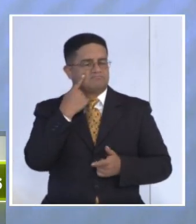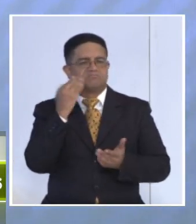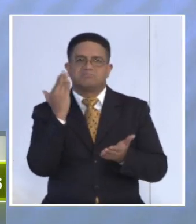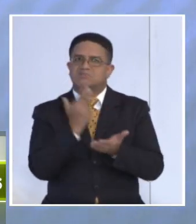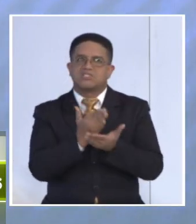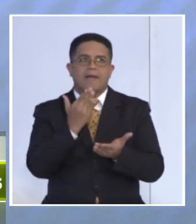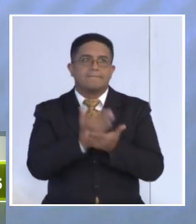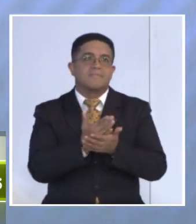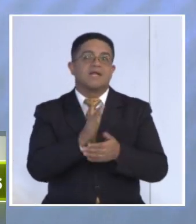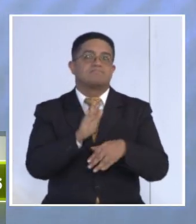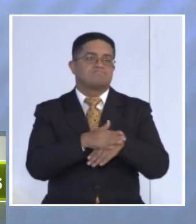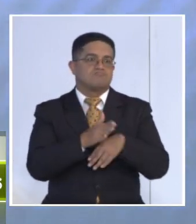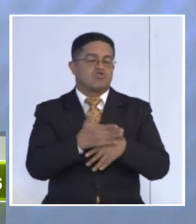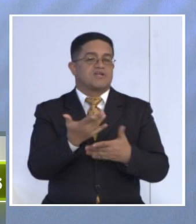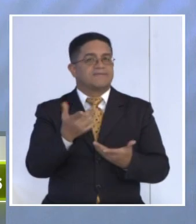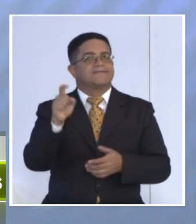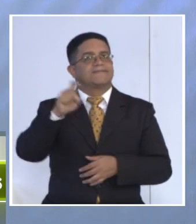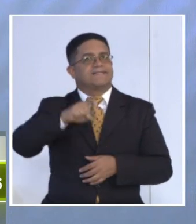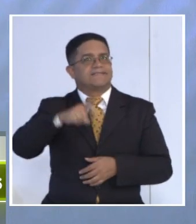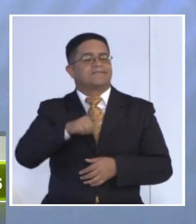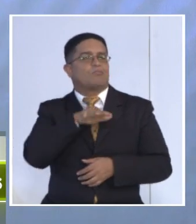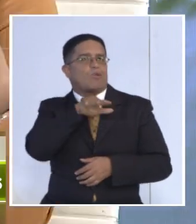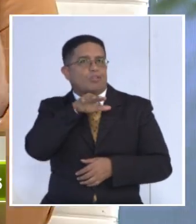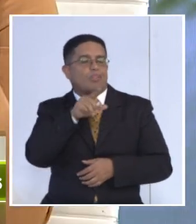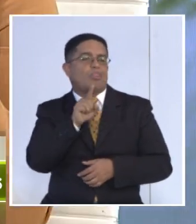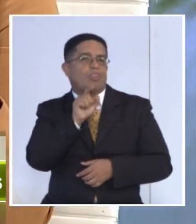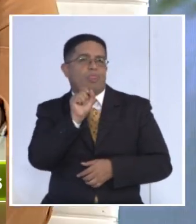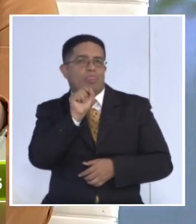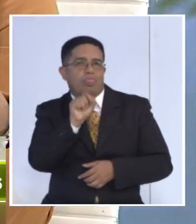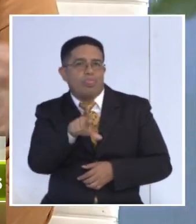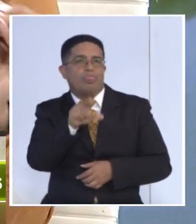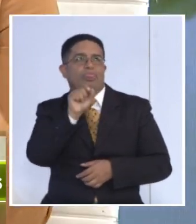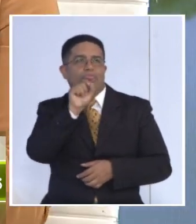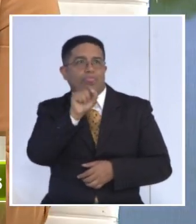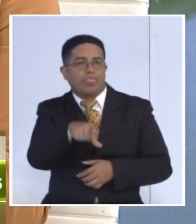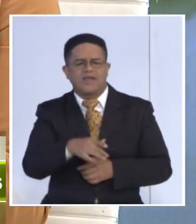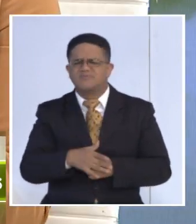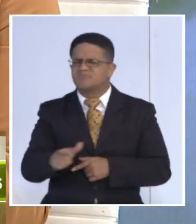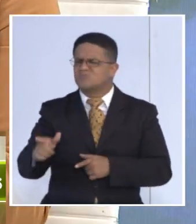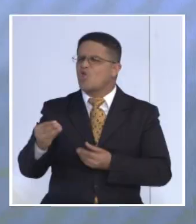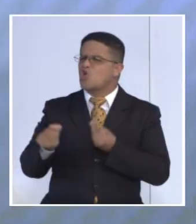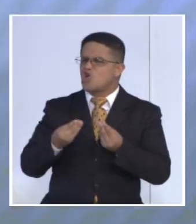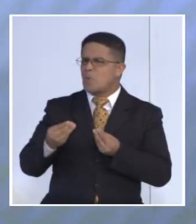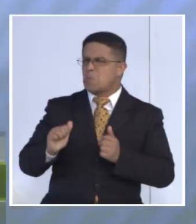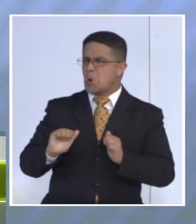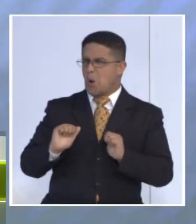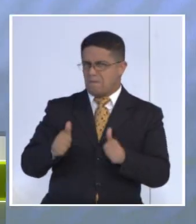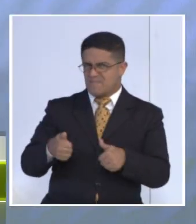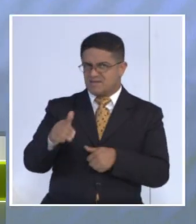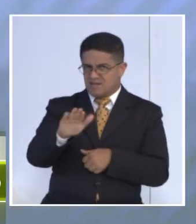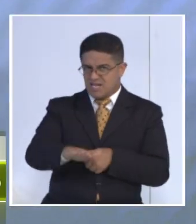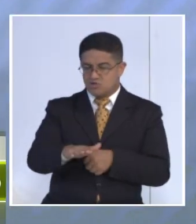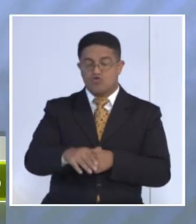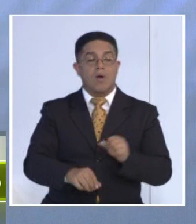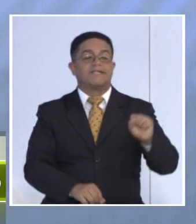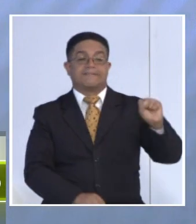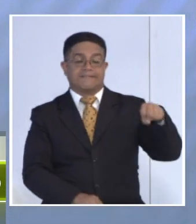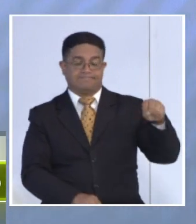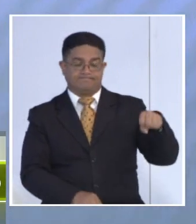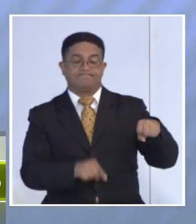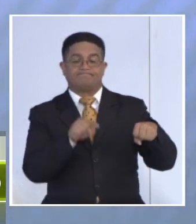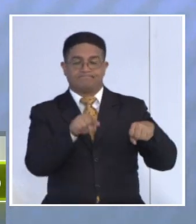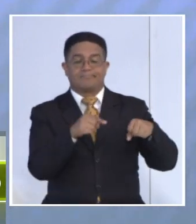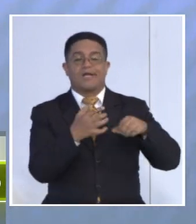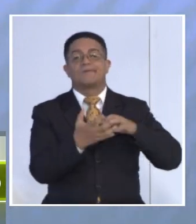porque al tener una secreción espesa necesitamos drenarla. ¿Los síntomas van a comenzar desde muy pequeños? Sí, normalmente de estas